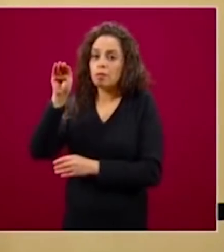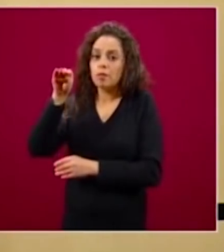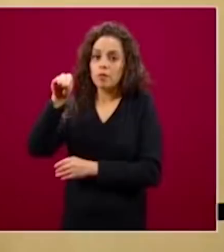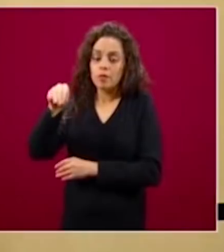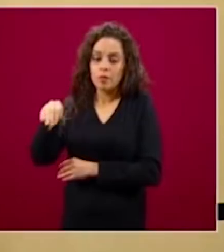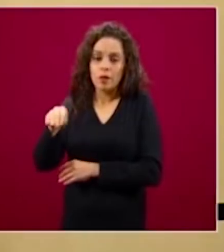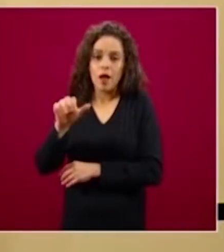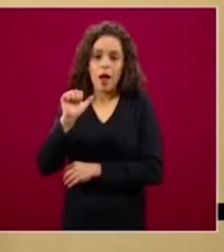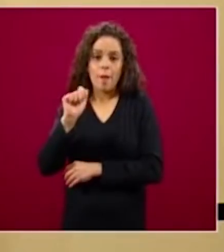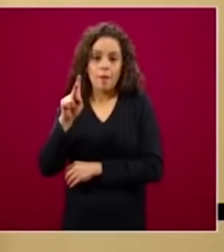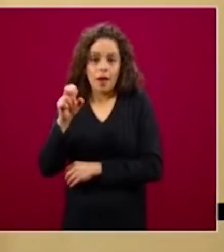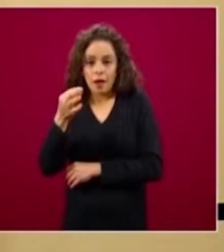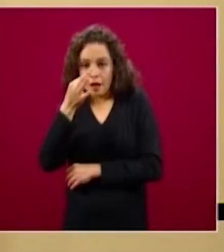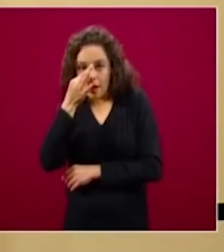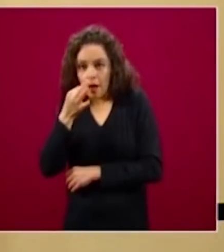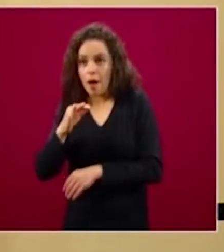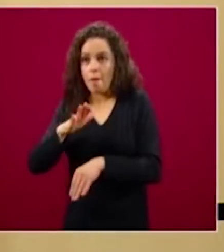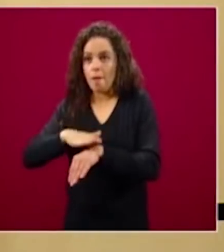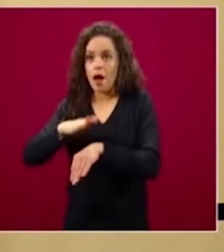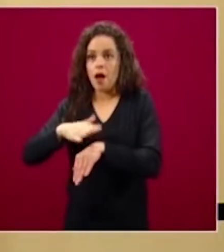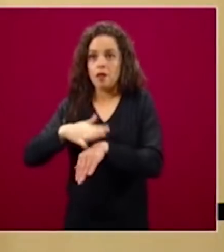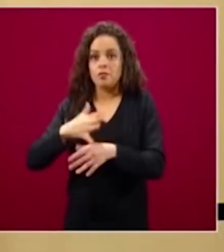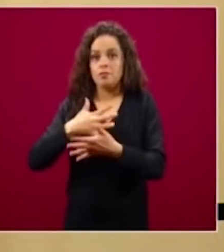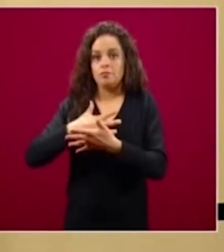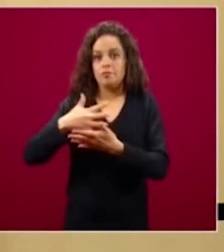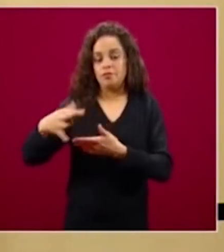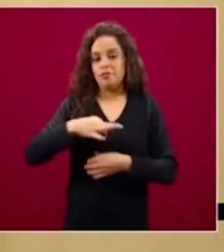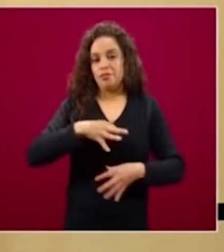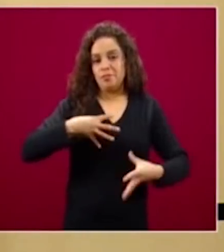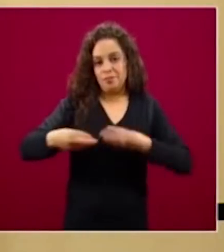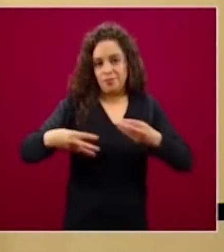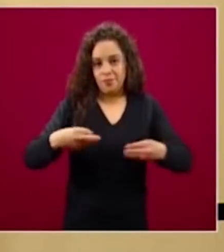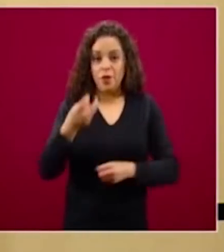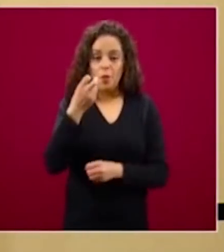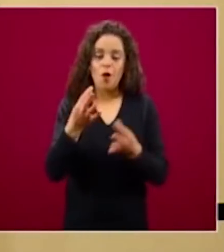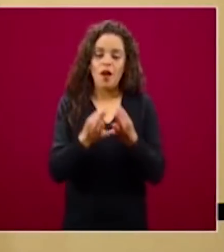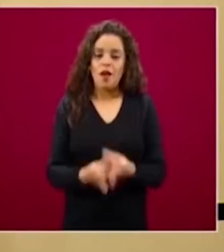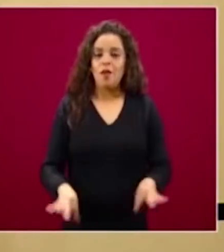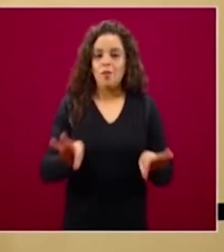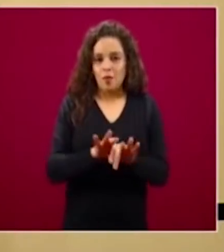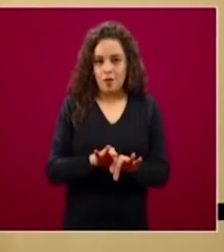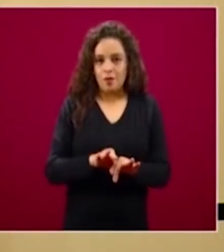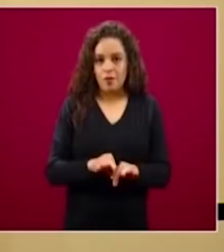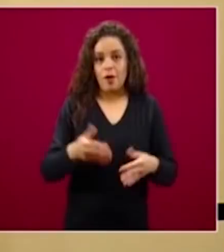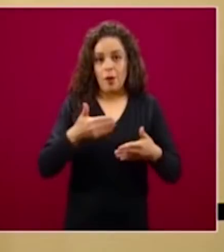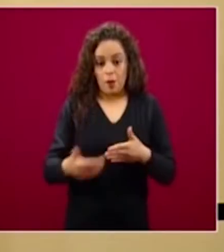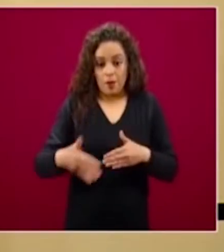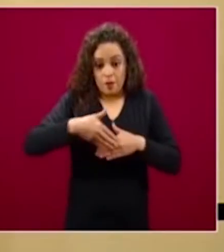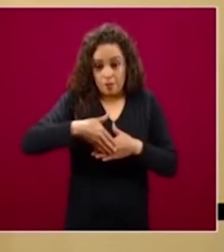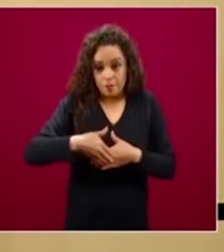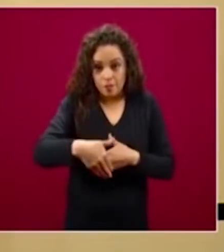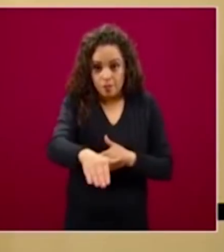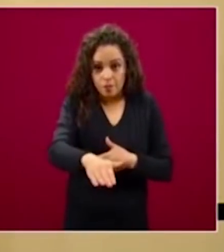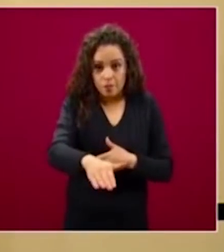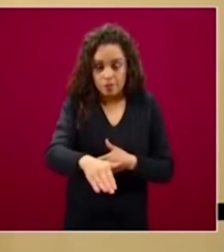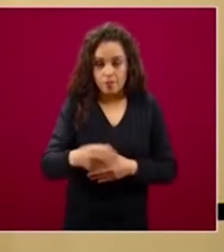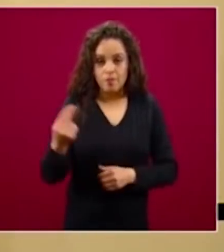en la cantidad de casos. Por eso es importante que las acciones se puedan llevar de ahora en adelante de